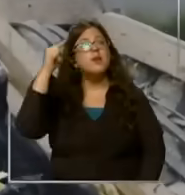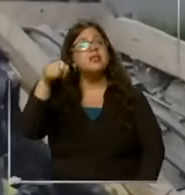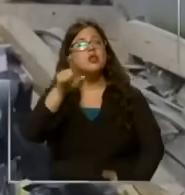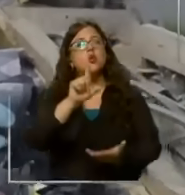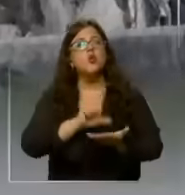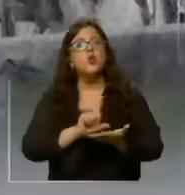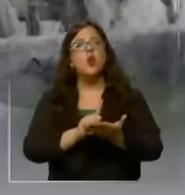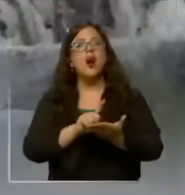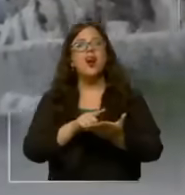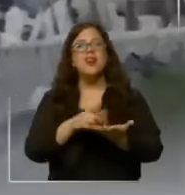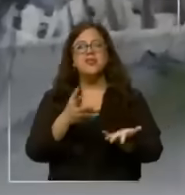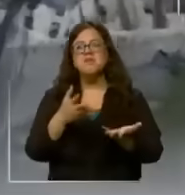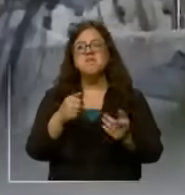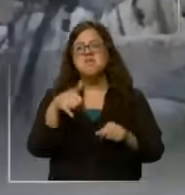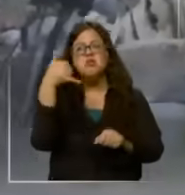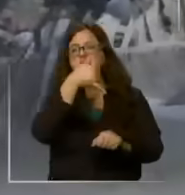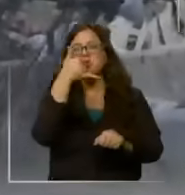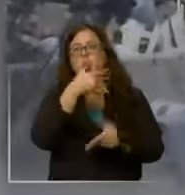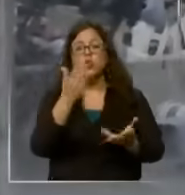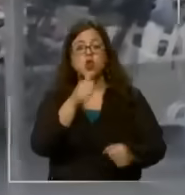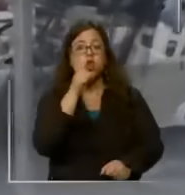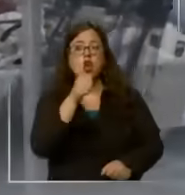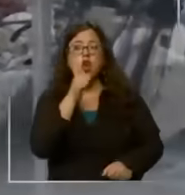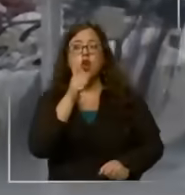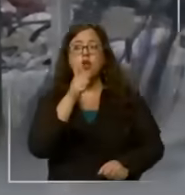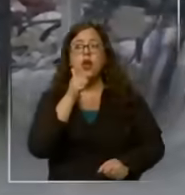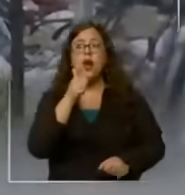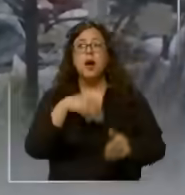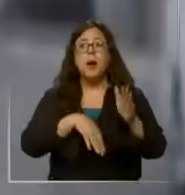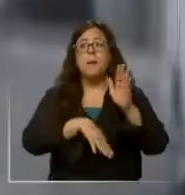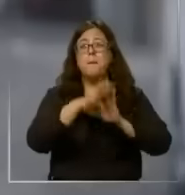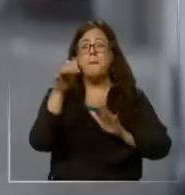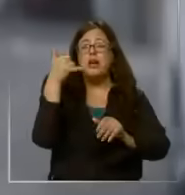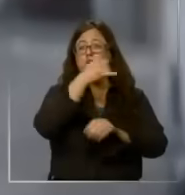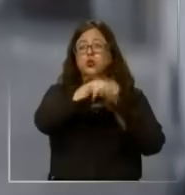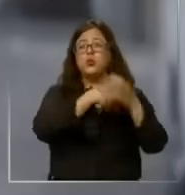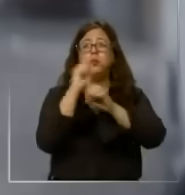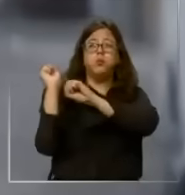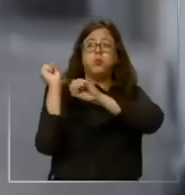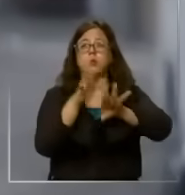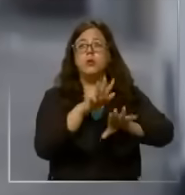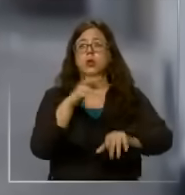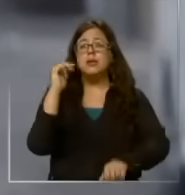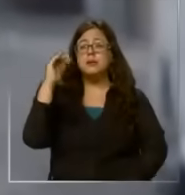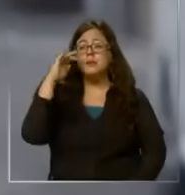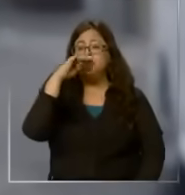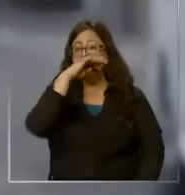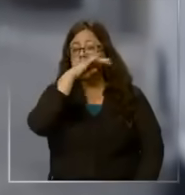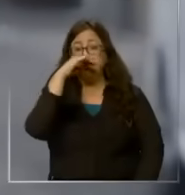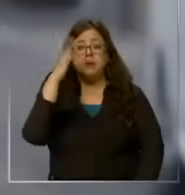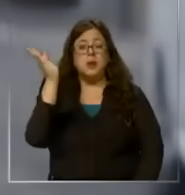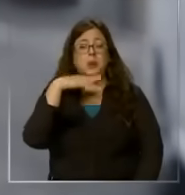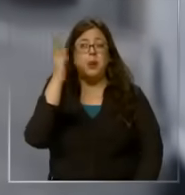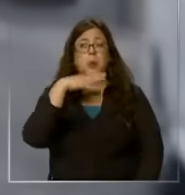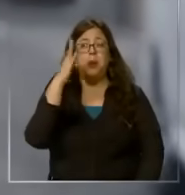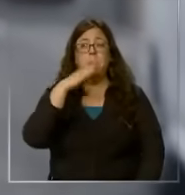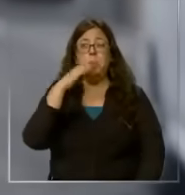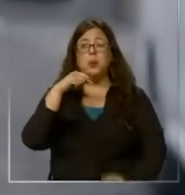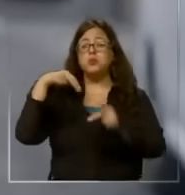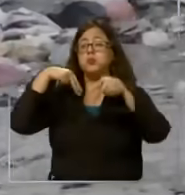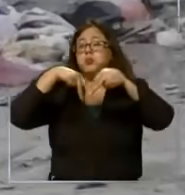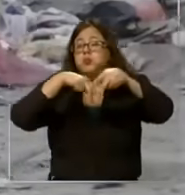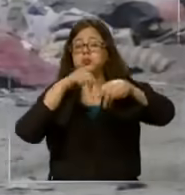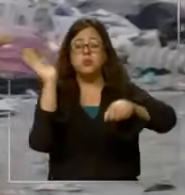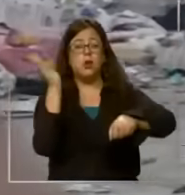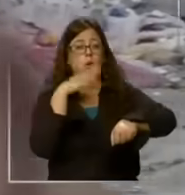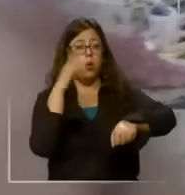lugar es un vertedero. Todos los días llegan más desechos. El olor ya de aquí, un poquito más, ya vamos a empezar a sentir el olor.